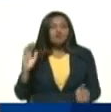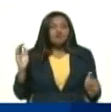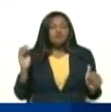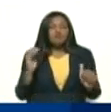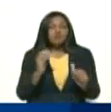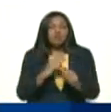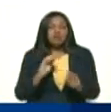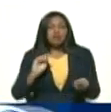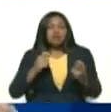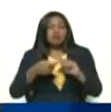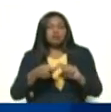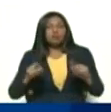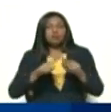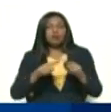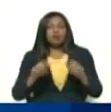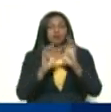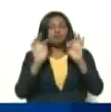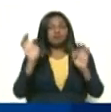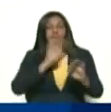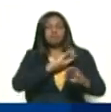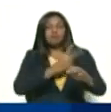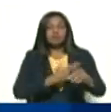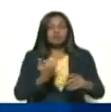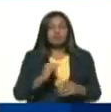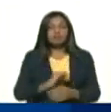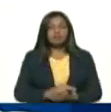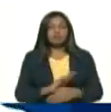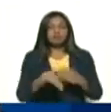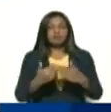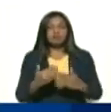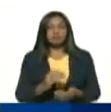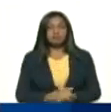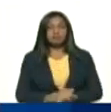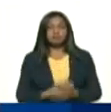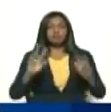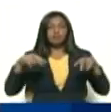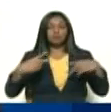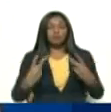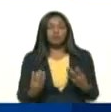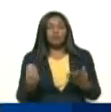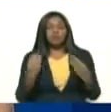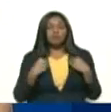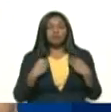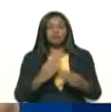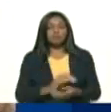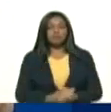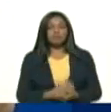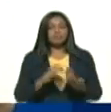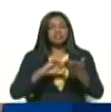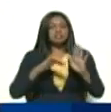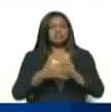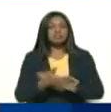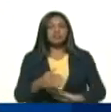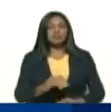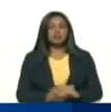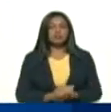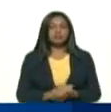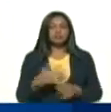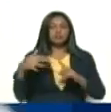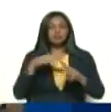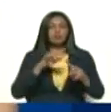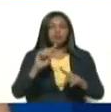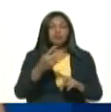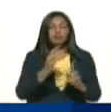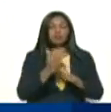peor incomodidad para los poderes instituidos del momento, que fue la resurrección. Es decir, la persecución a los